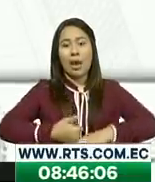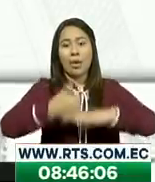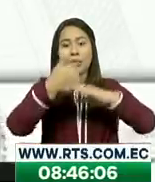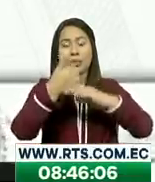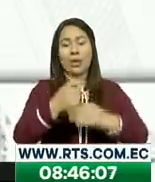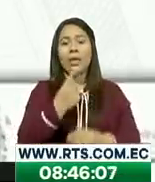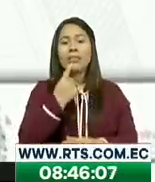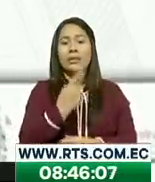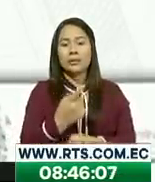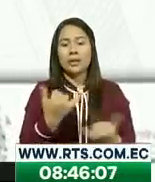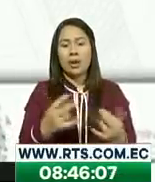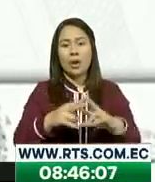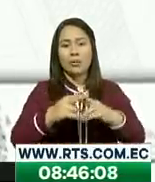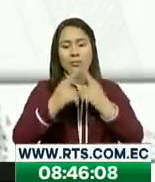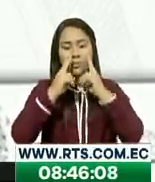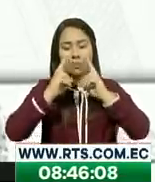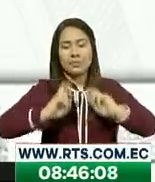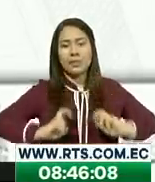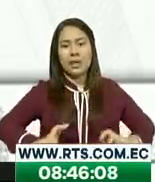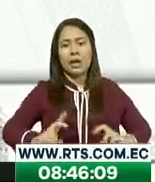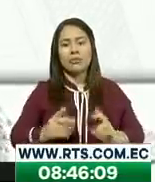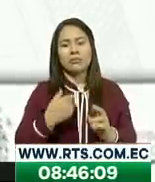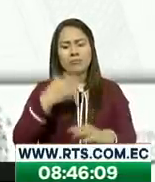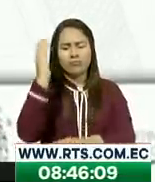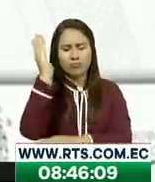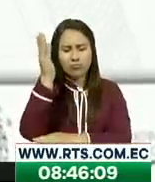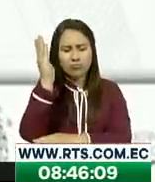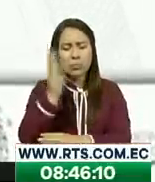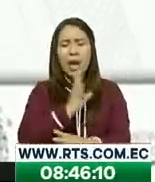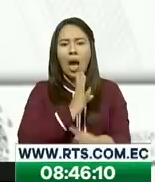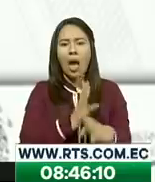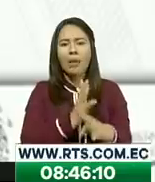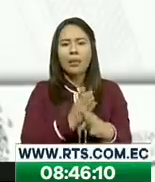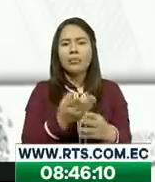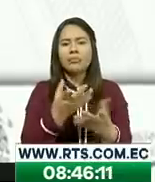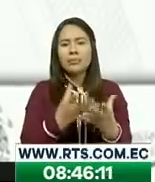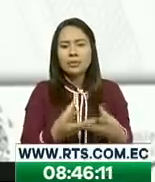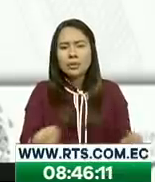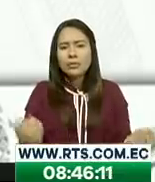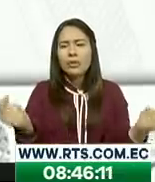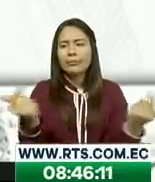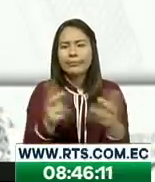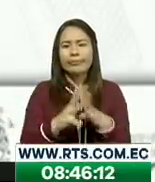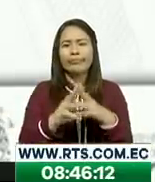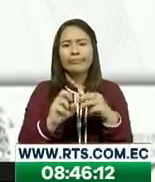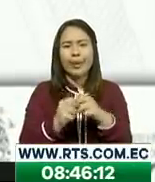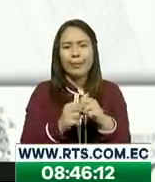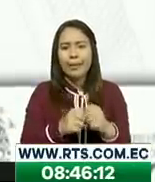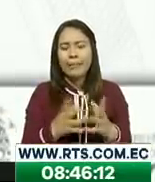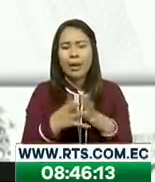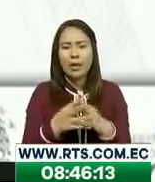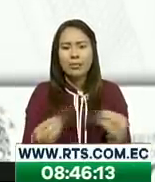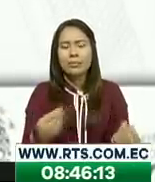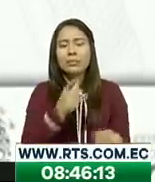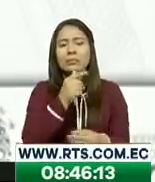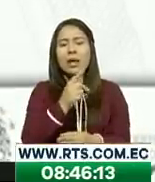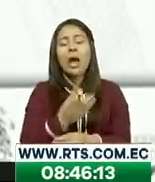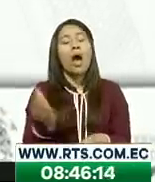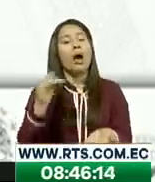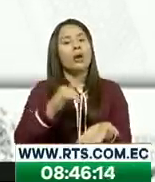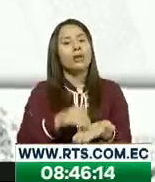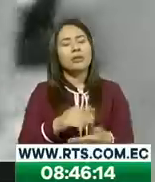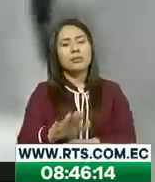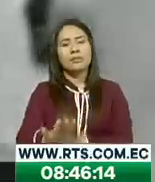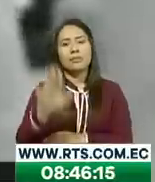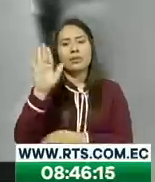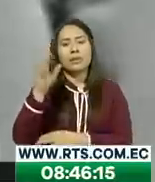educativa inician acciones disciplinarias y realizan charlas preventivas en resolución de conflictos a los estudiantes. Y ratifica su